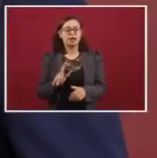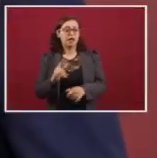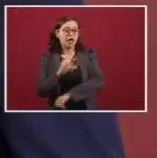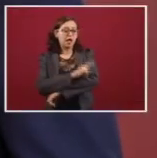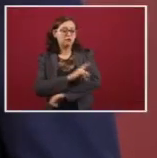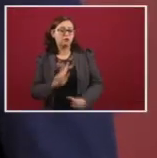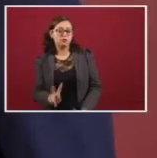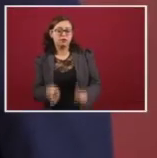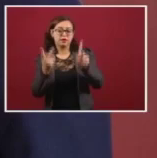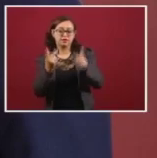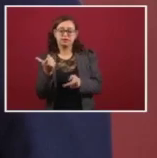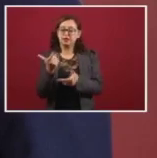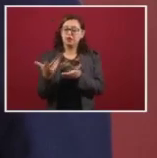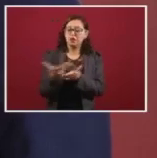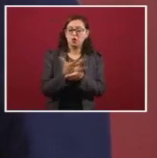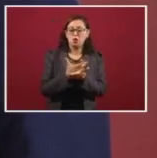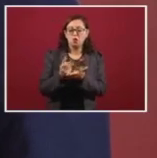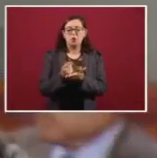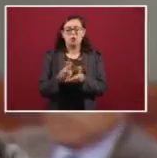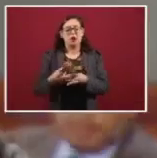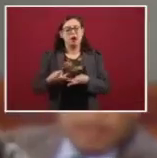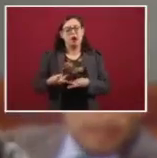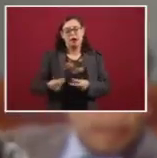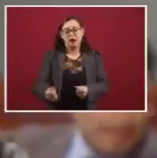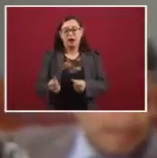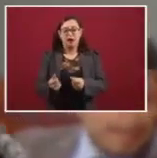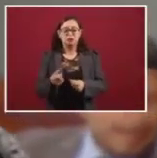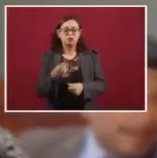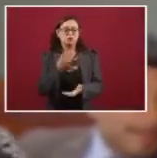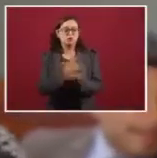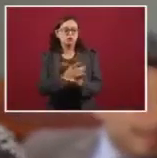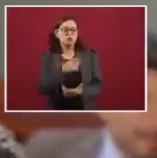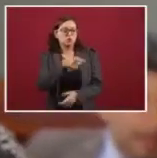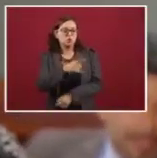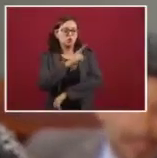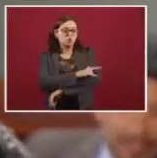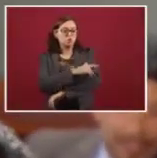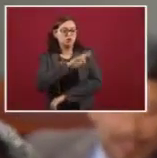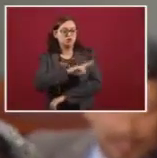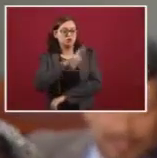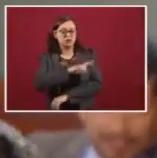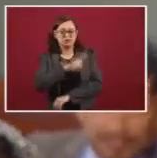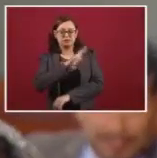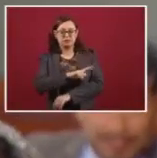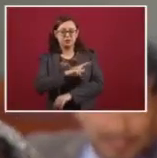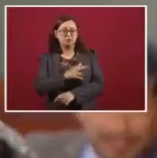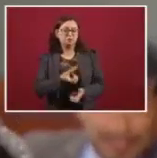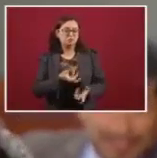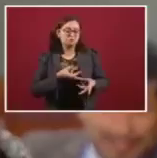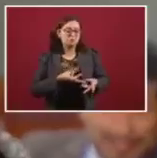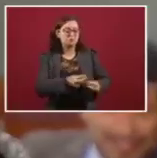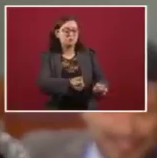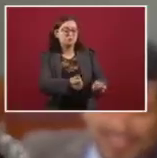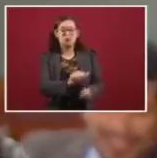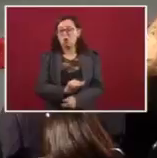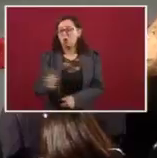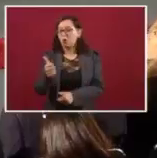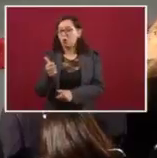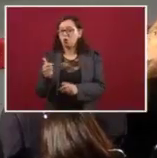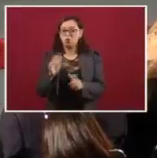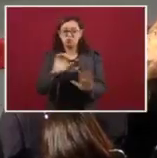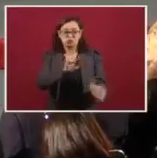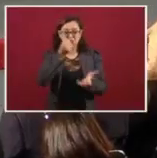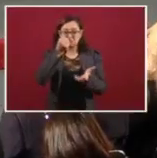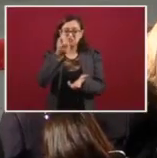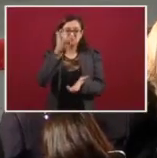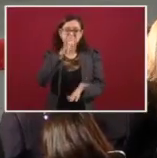para subsanar todo el costo de la misma aeronave y que no iba a haber muchos más recursos para otras áreas.